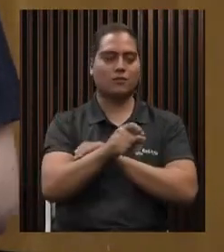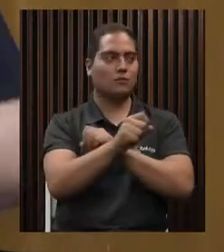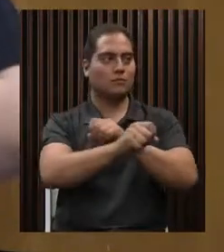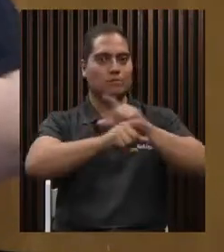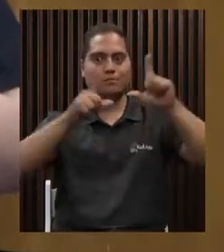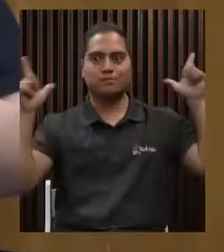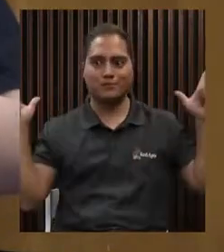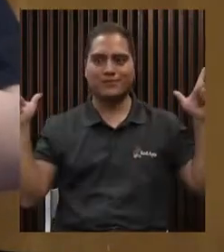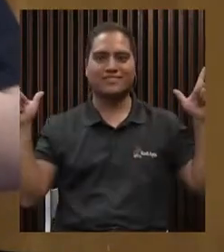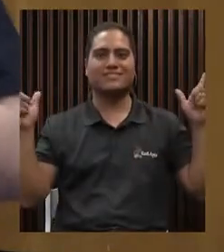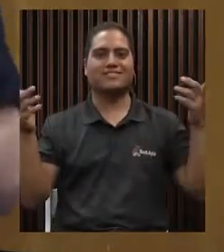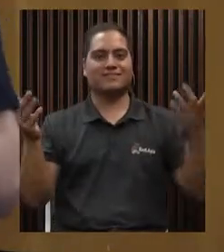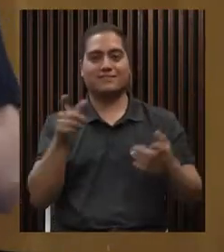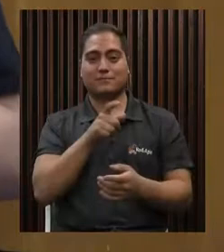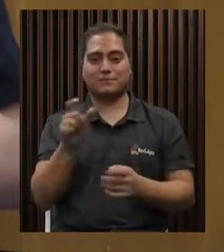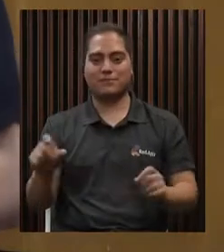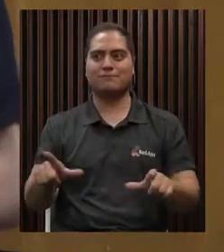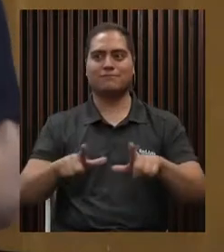primero que todo y que además